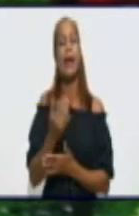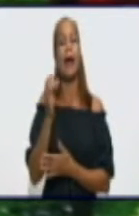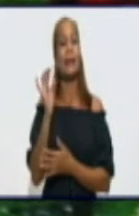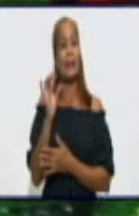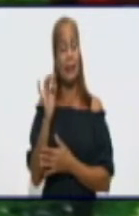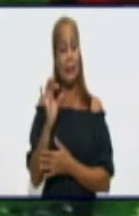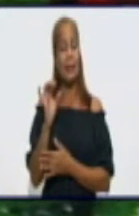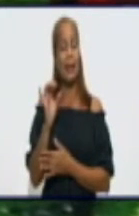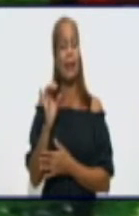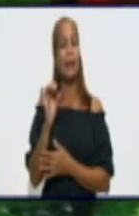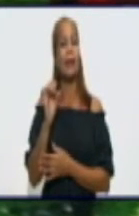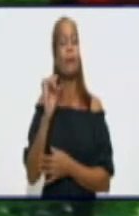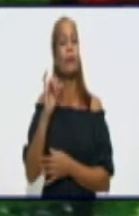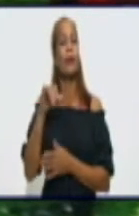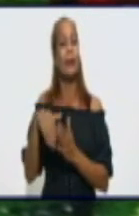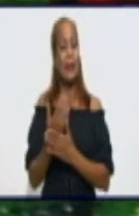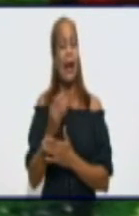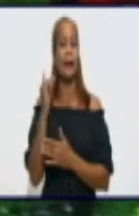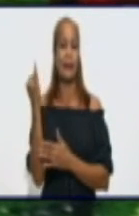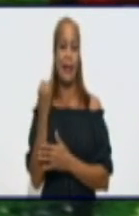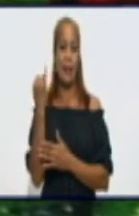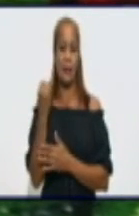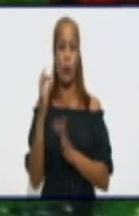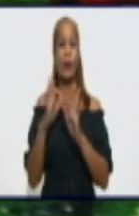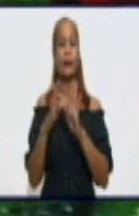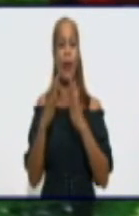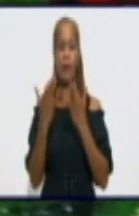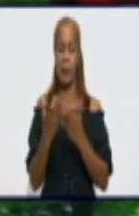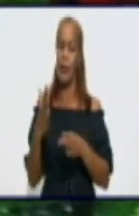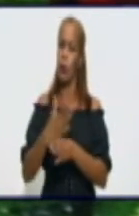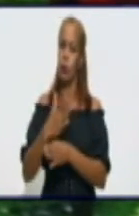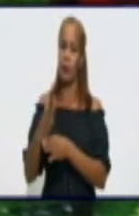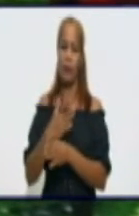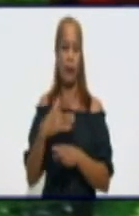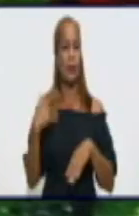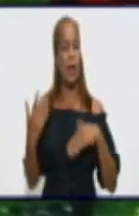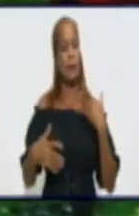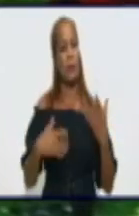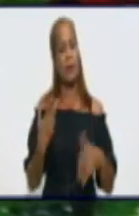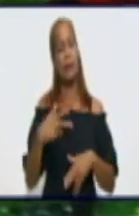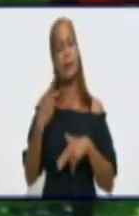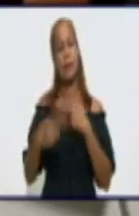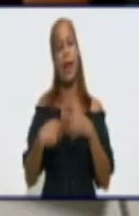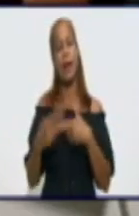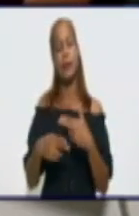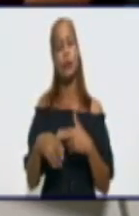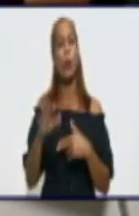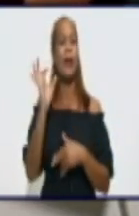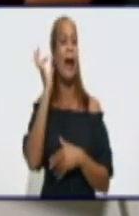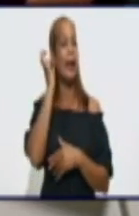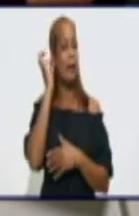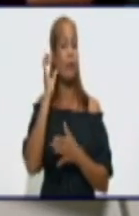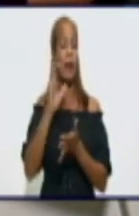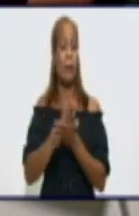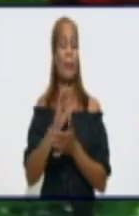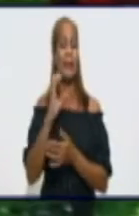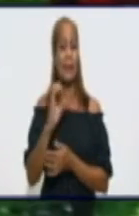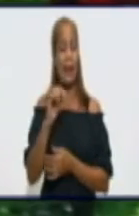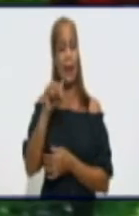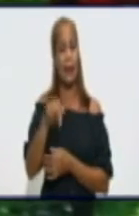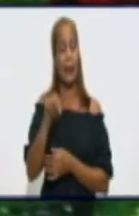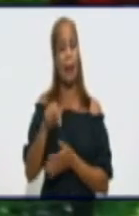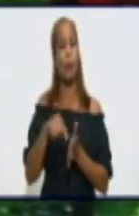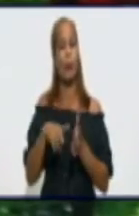de la Familia, con diferentes actividades que se han organizado desde la Federación de Mujeres Cubanas en nuestro territorio.